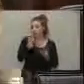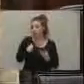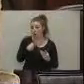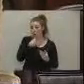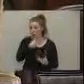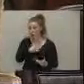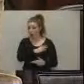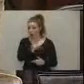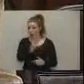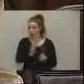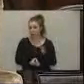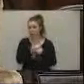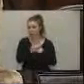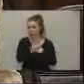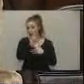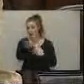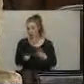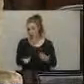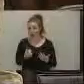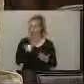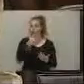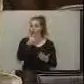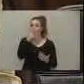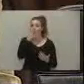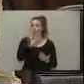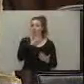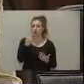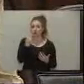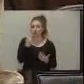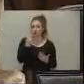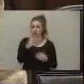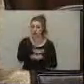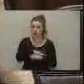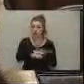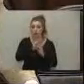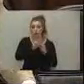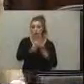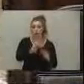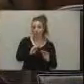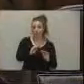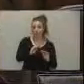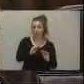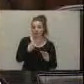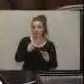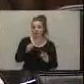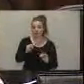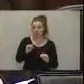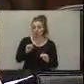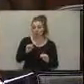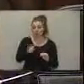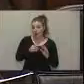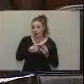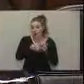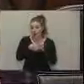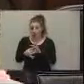crear alguna más. Lo digo porque los compromisos que su Gobierno ha asumido respecto a este primer